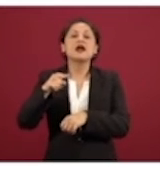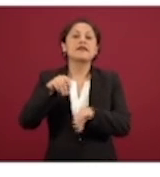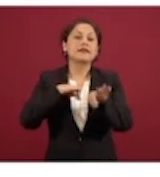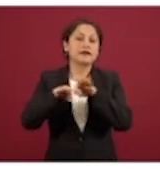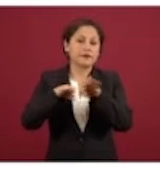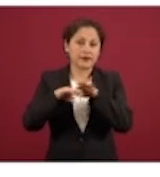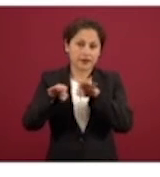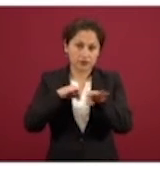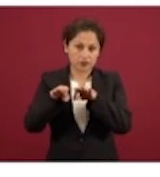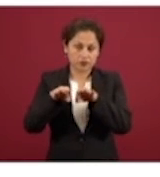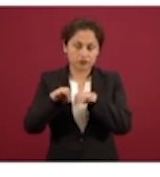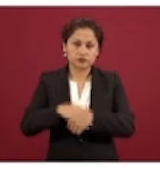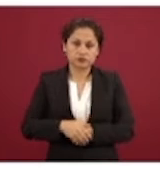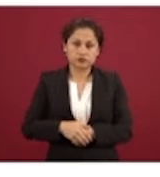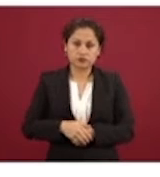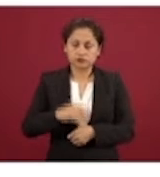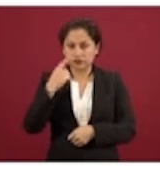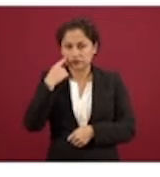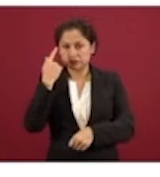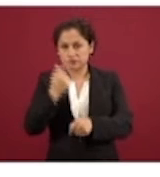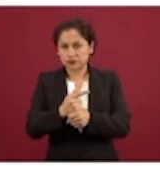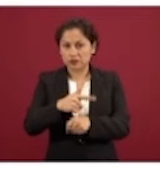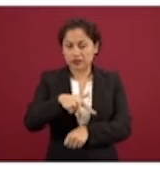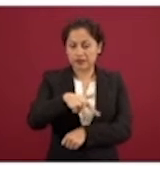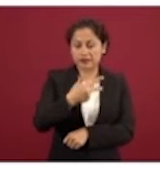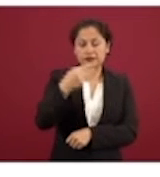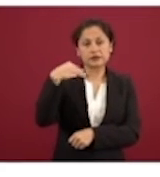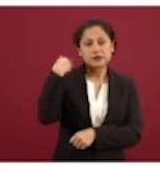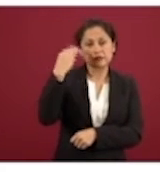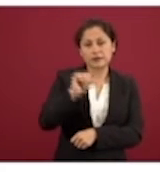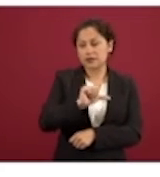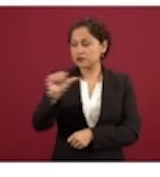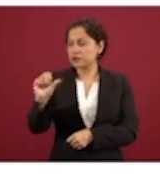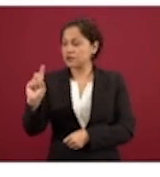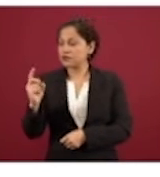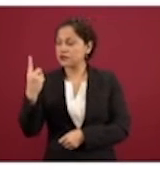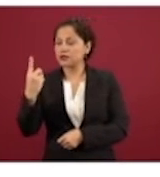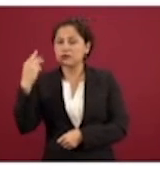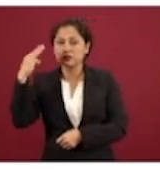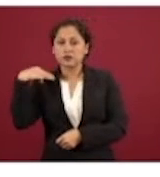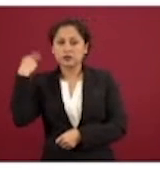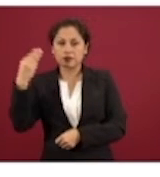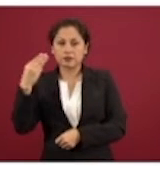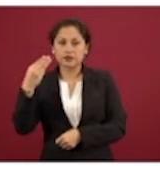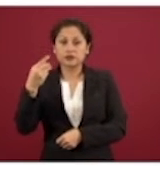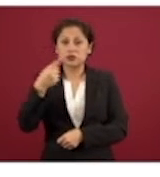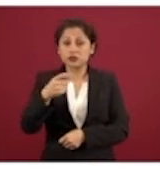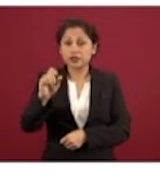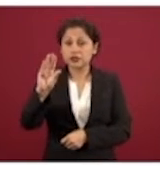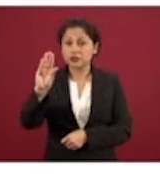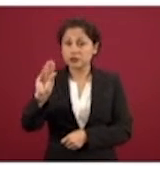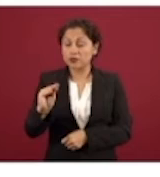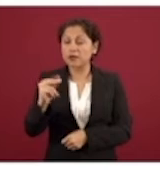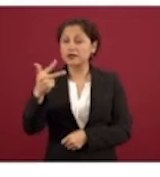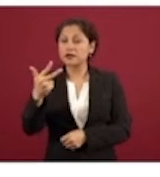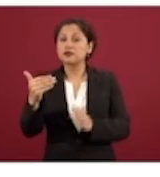identificando que del 13 de marzo al 31 de marzo se perdieron 198 mil empleos y